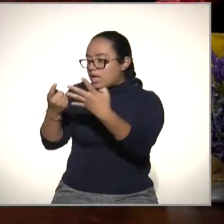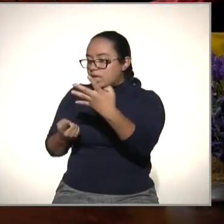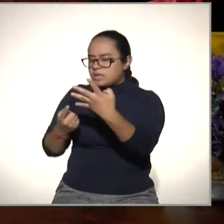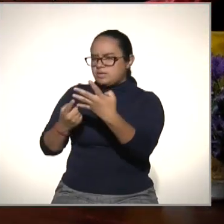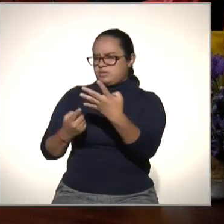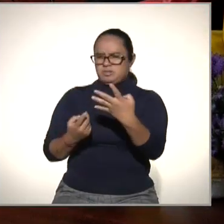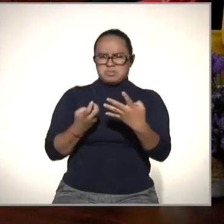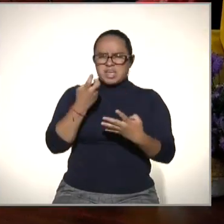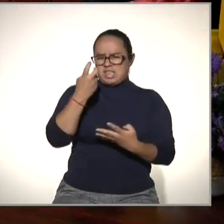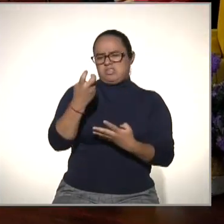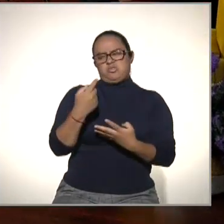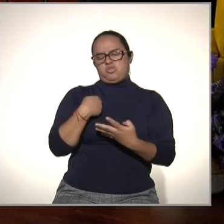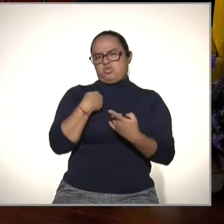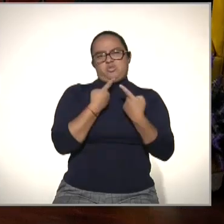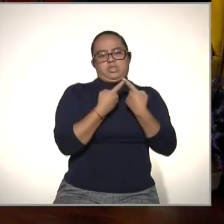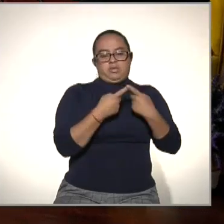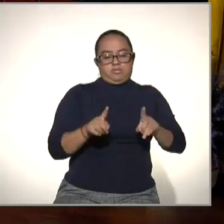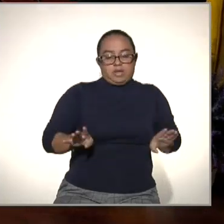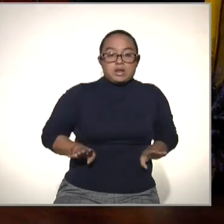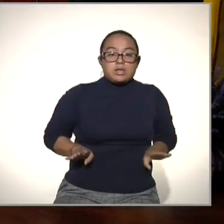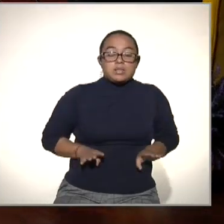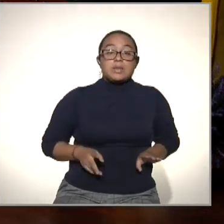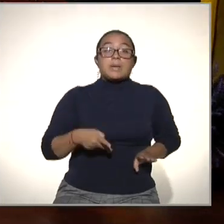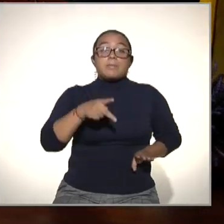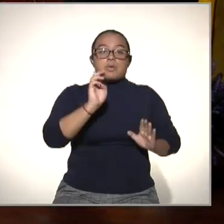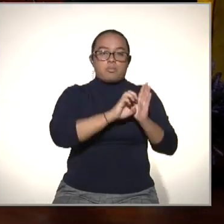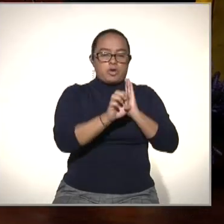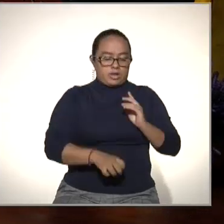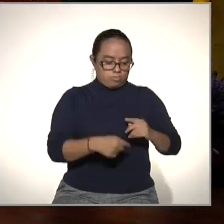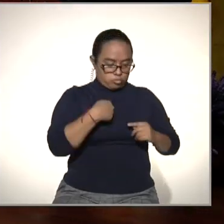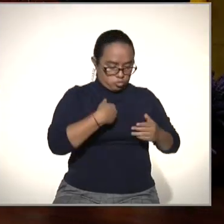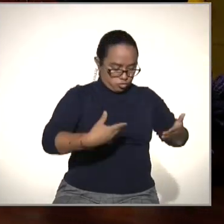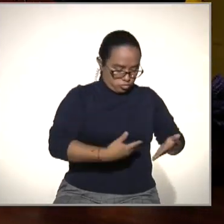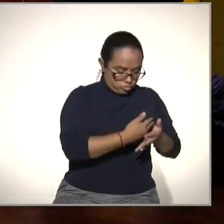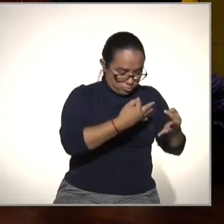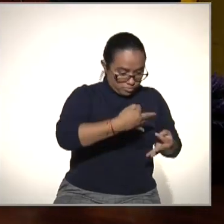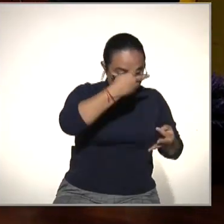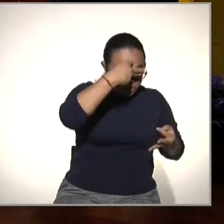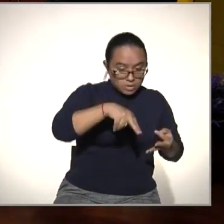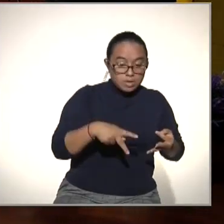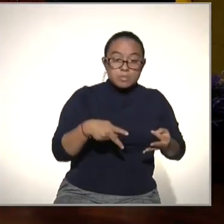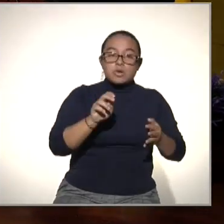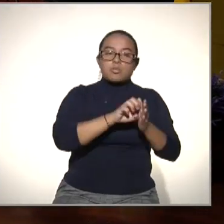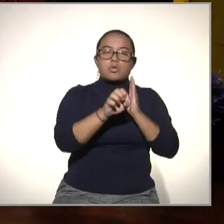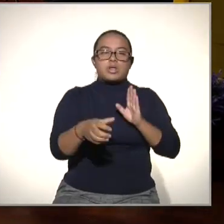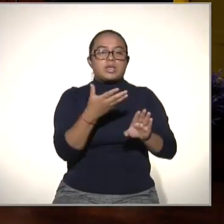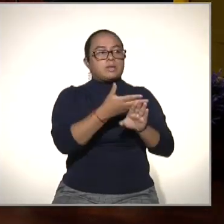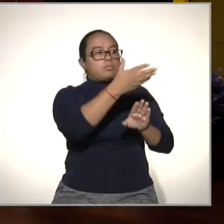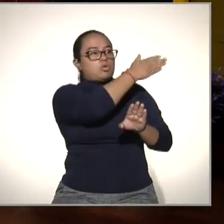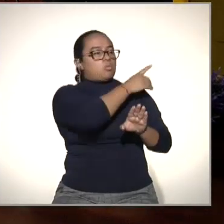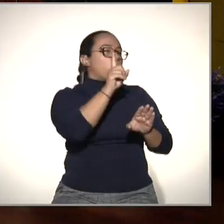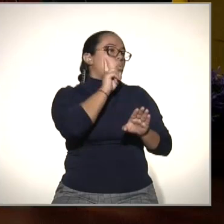mi ser mujer mexicana es totalmente distinto de las posibilidades que tuvo mi abuelita en